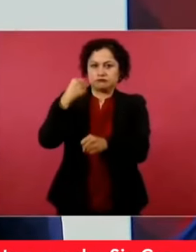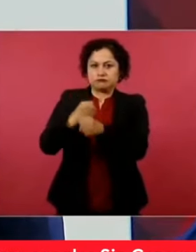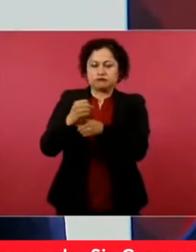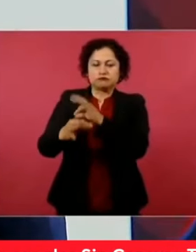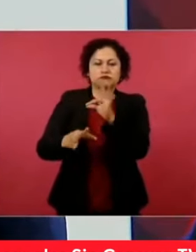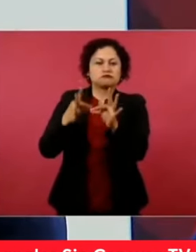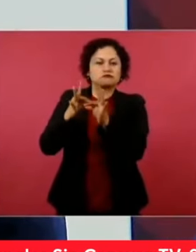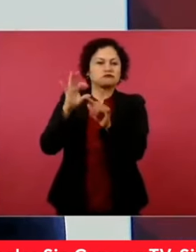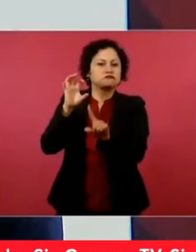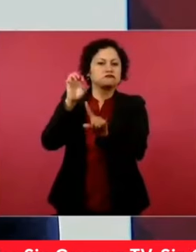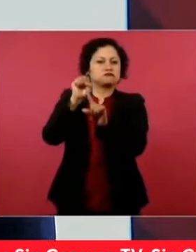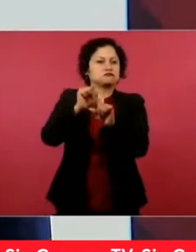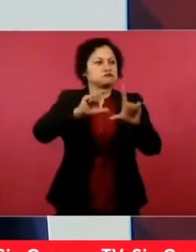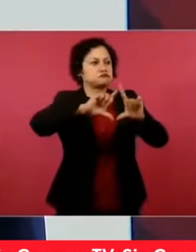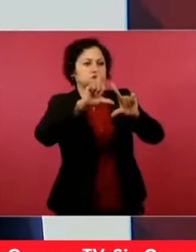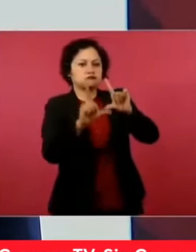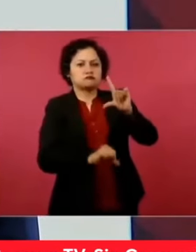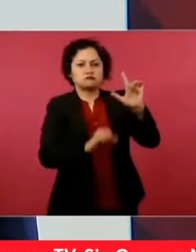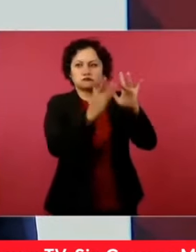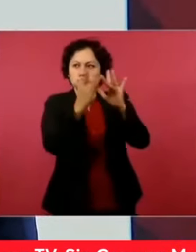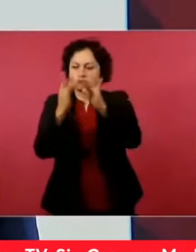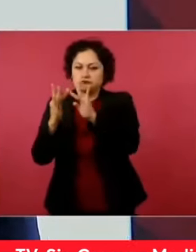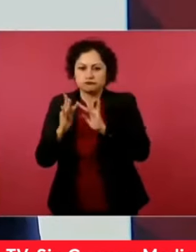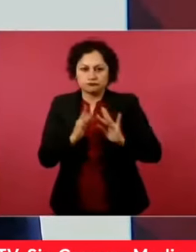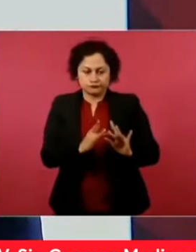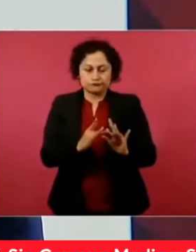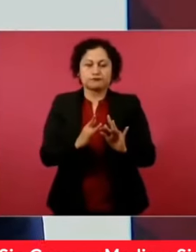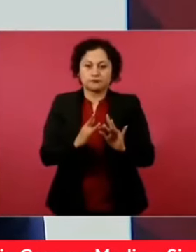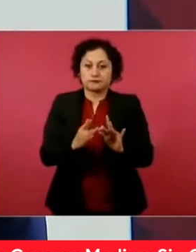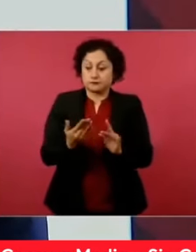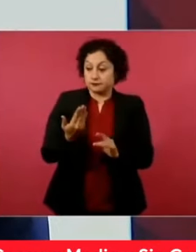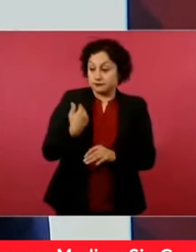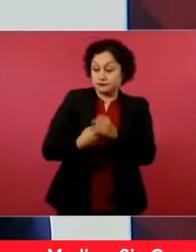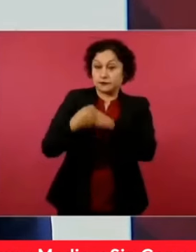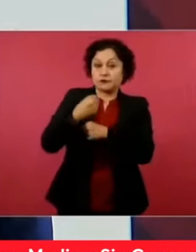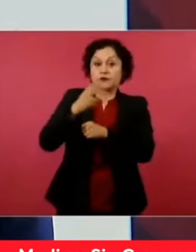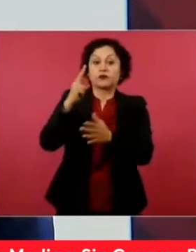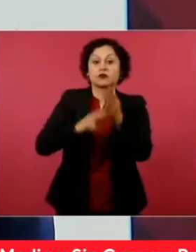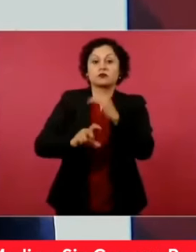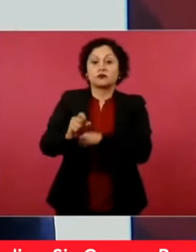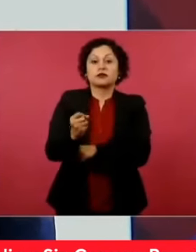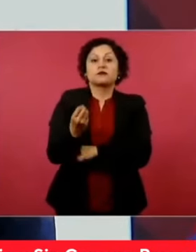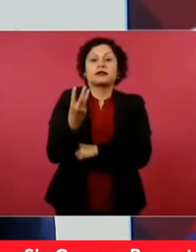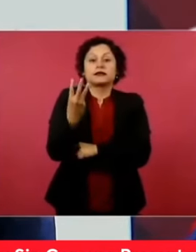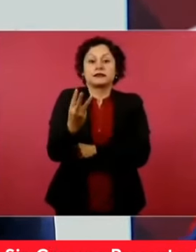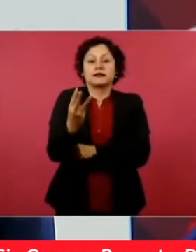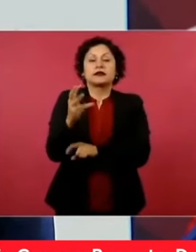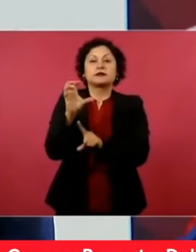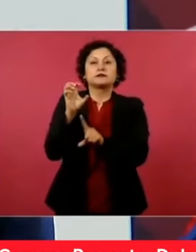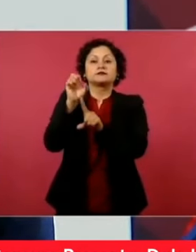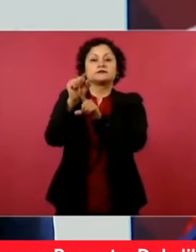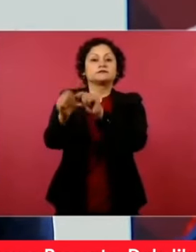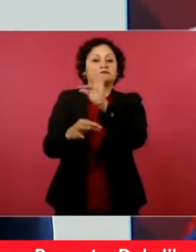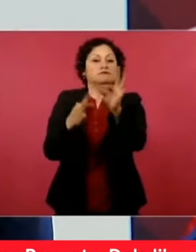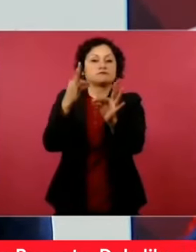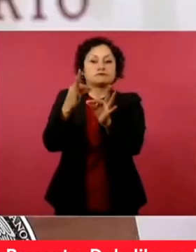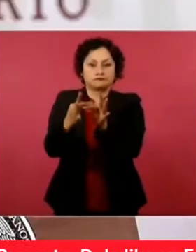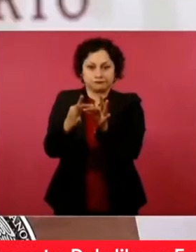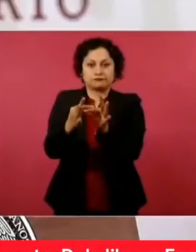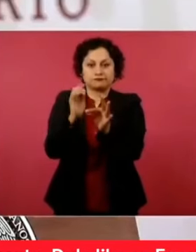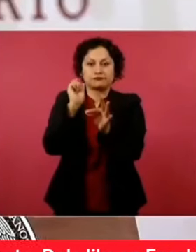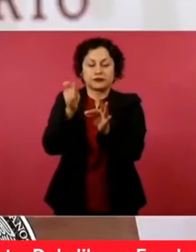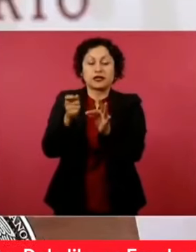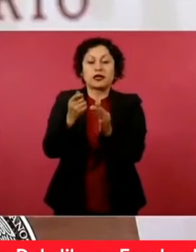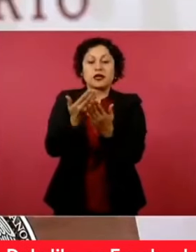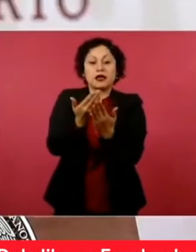operativa. También a inicios del 2023 se alcanzó el hito de cobertura poblacional indicado en el propio